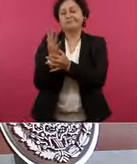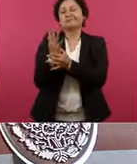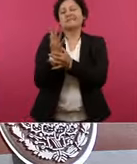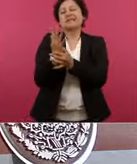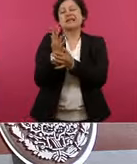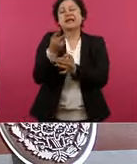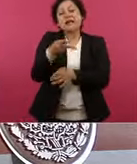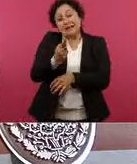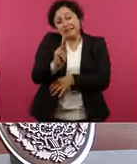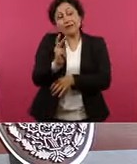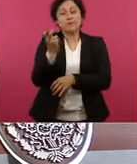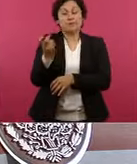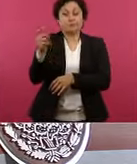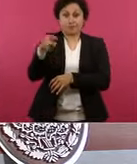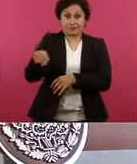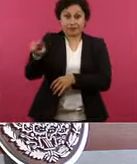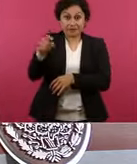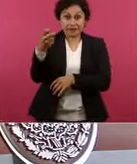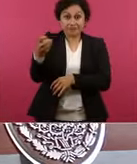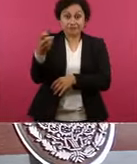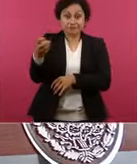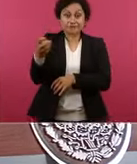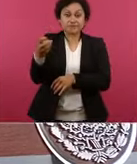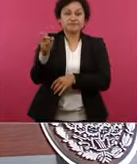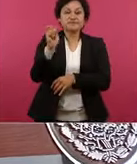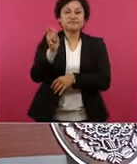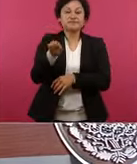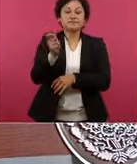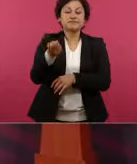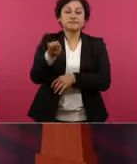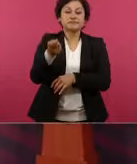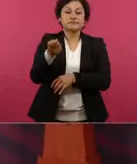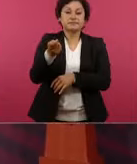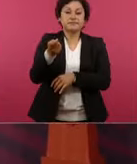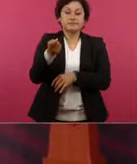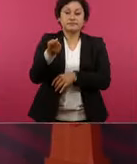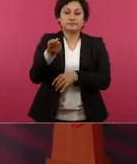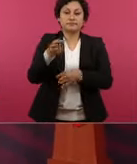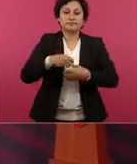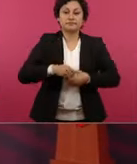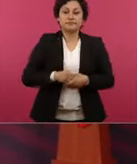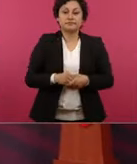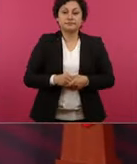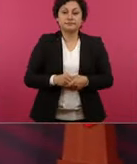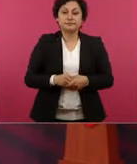los que pertenecen a